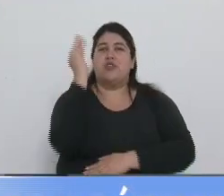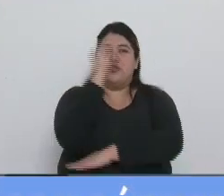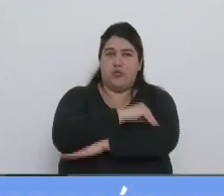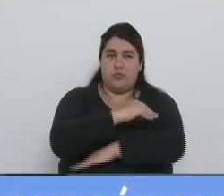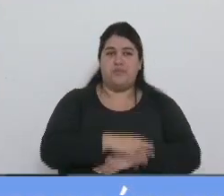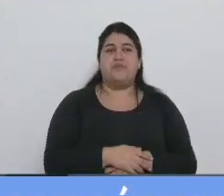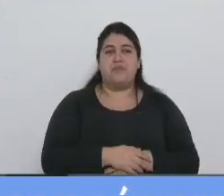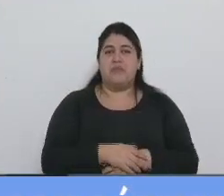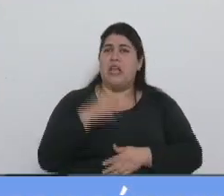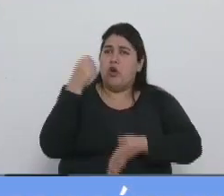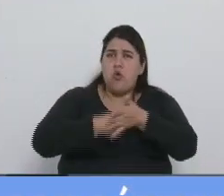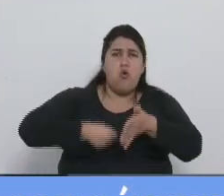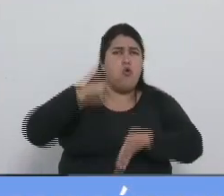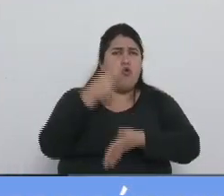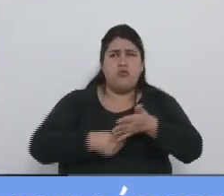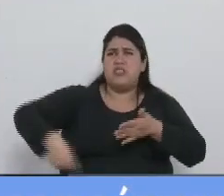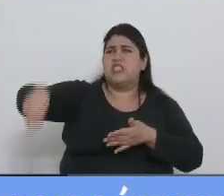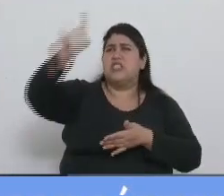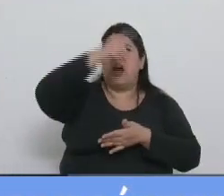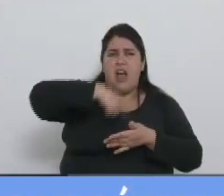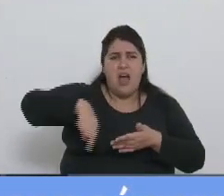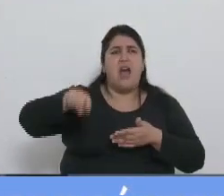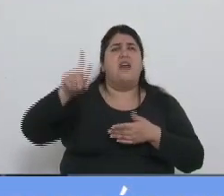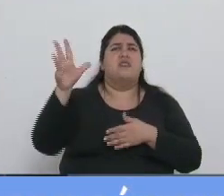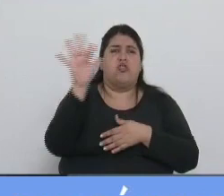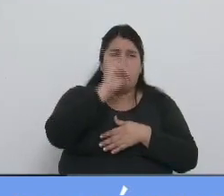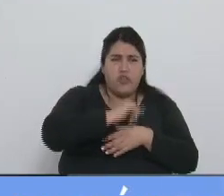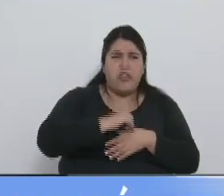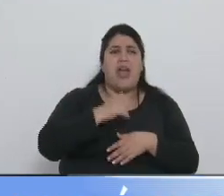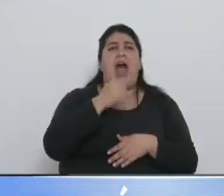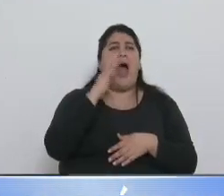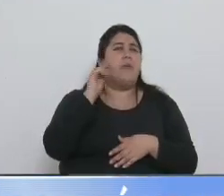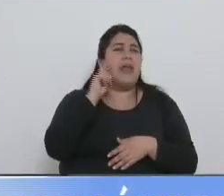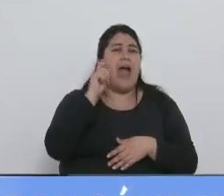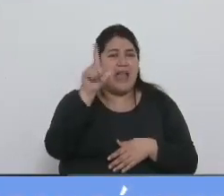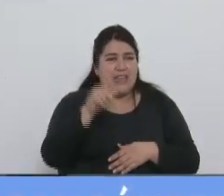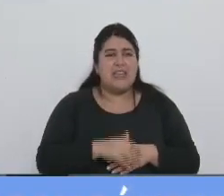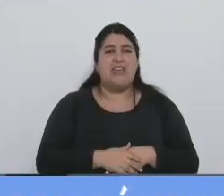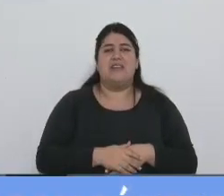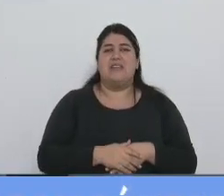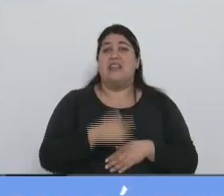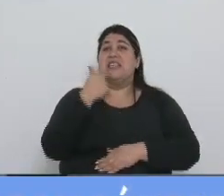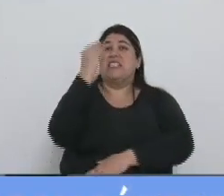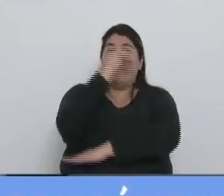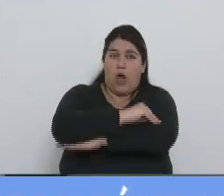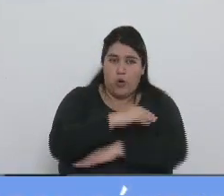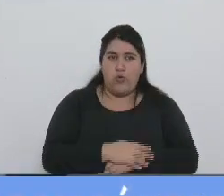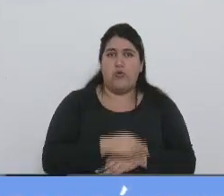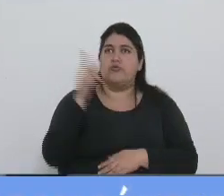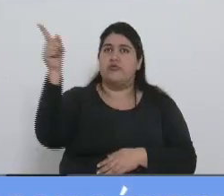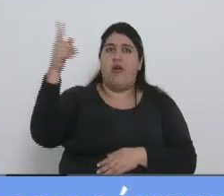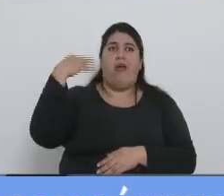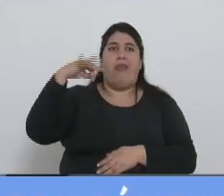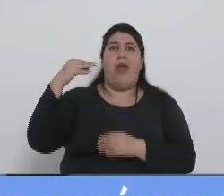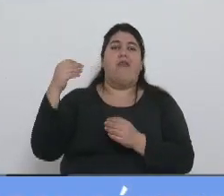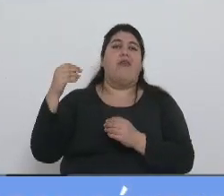que todavía siguen dando muchos, Milo, Abigail, Abigail de Santa Cruz, que se tuvo que venir en